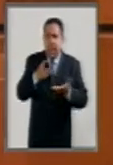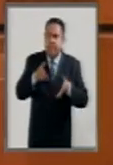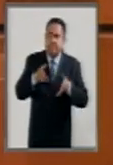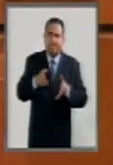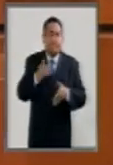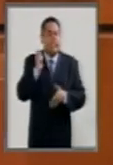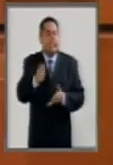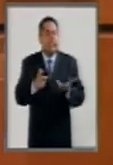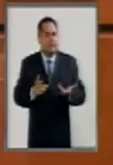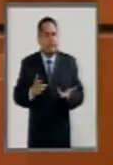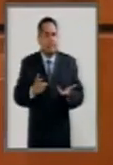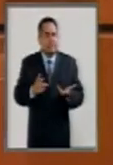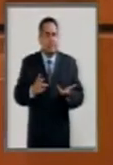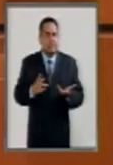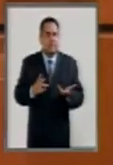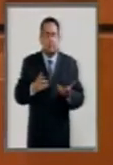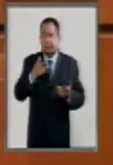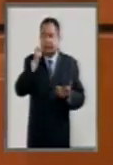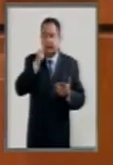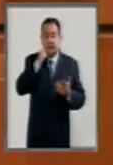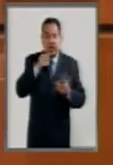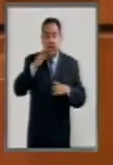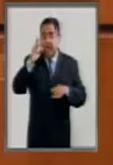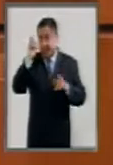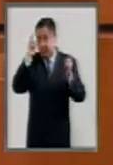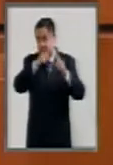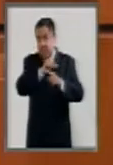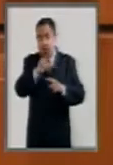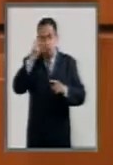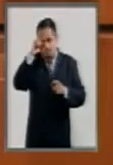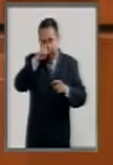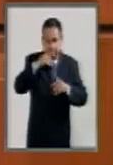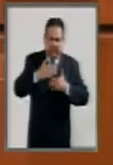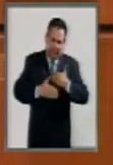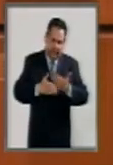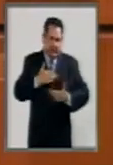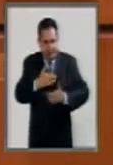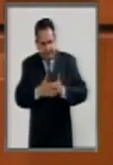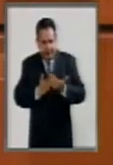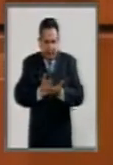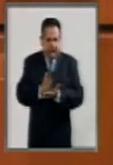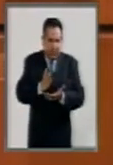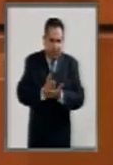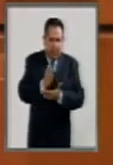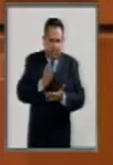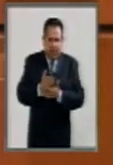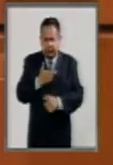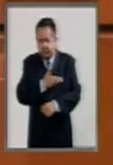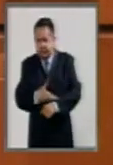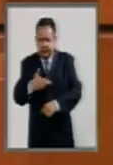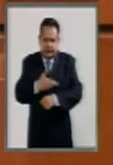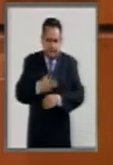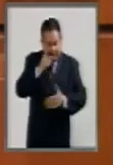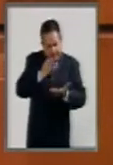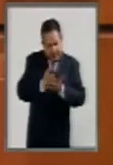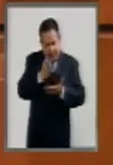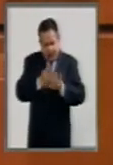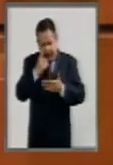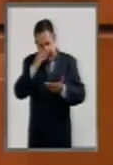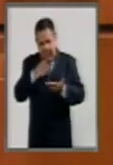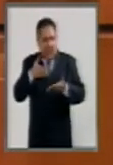que ha sido complicado resolver, tomar medidas para quitar todos